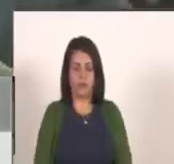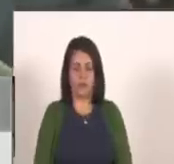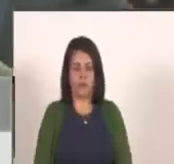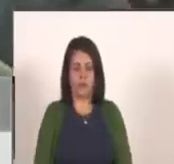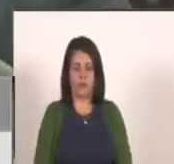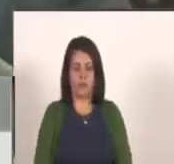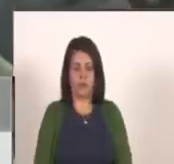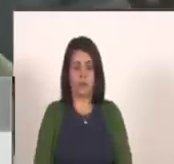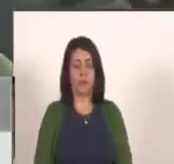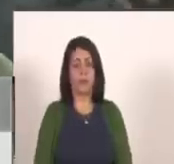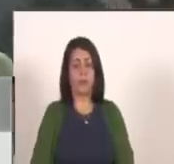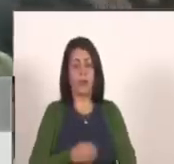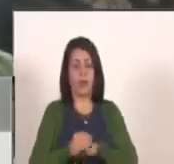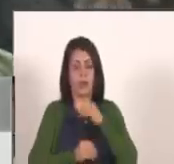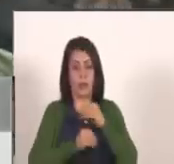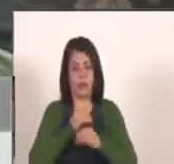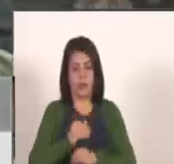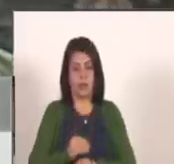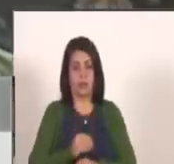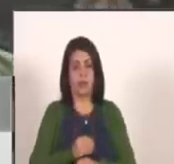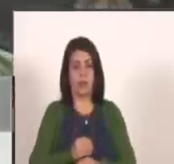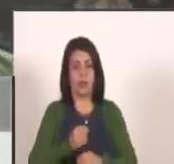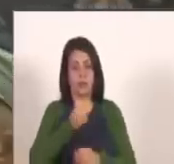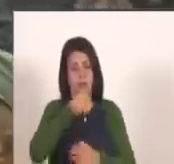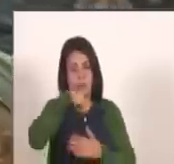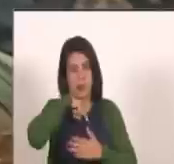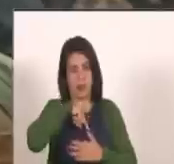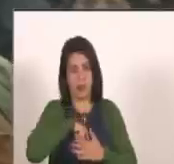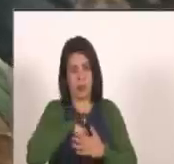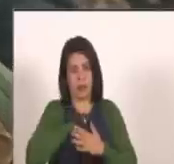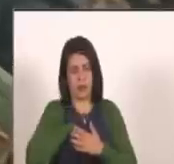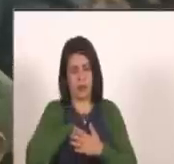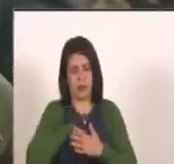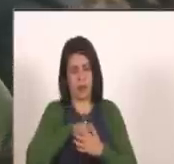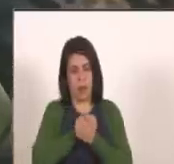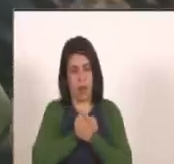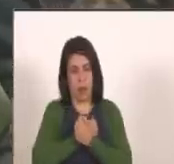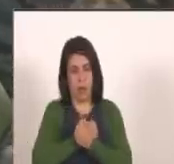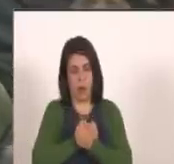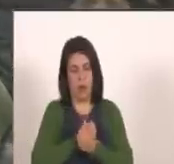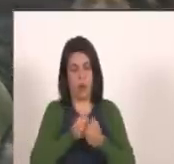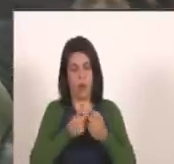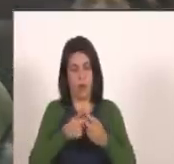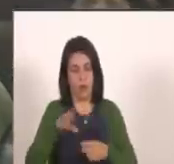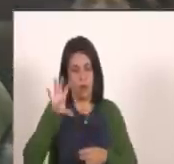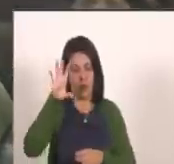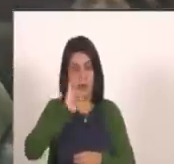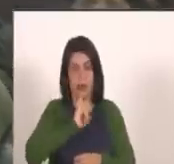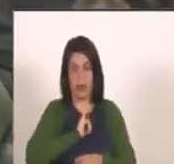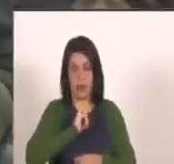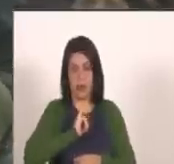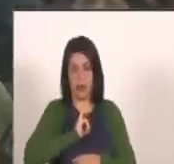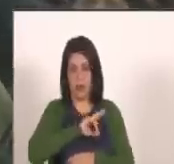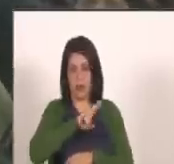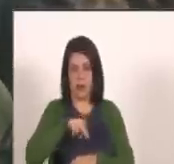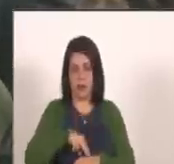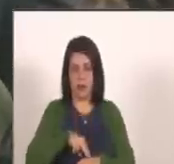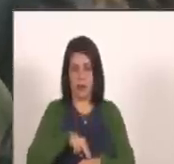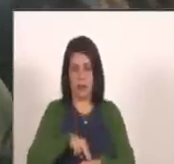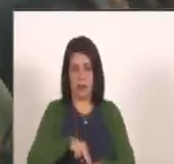vayan sembrando en su alma. Los valores patrios, la identidad